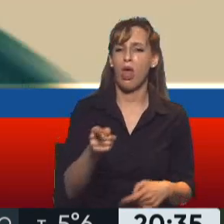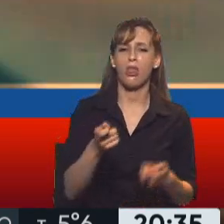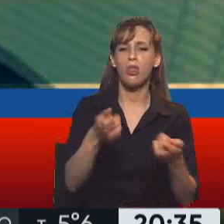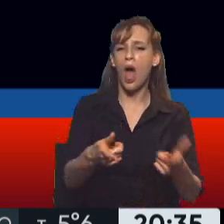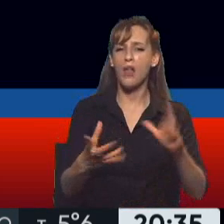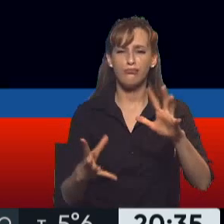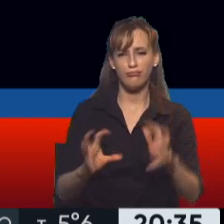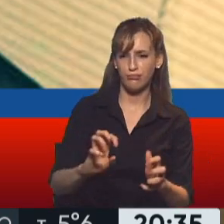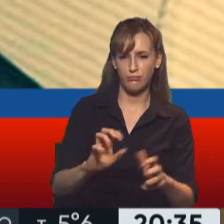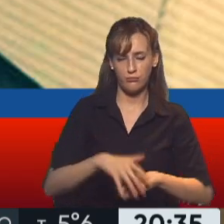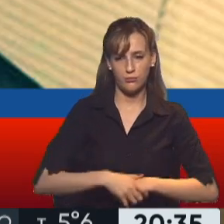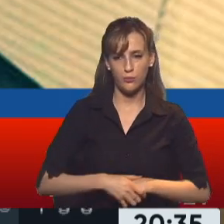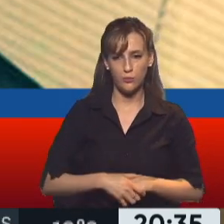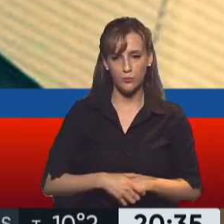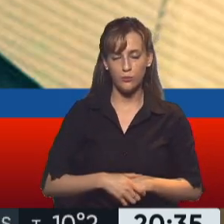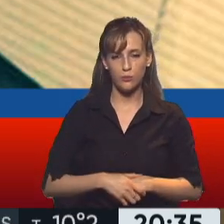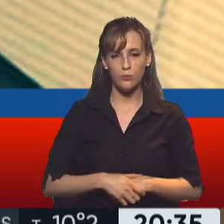la sociedad.